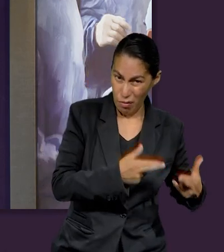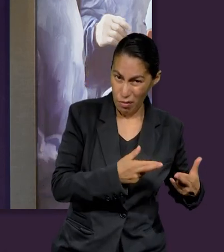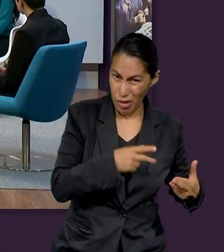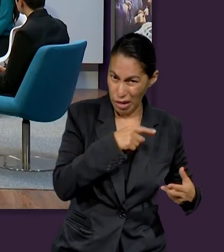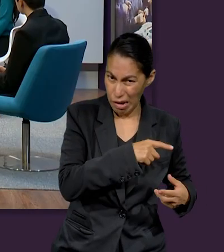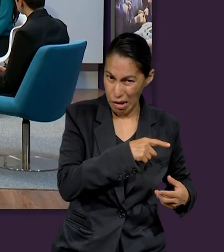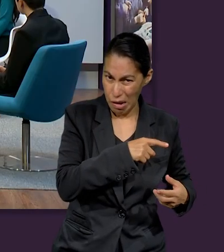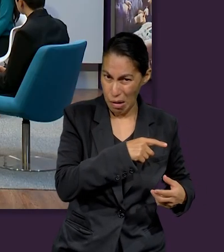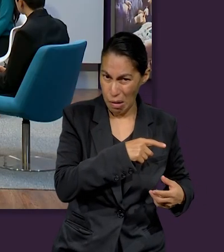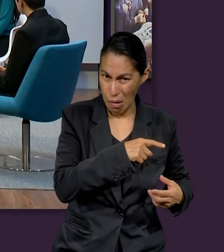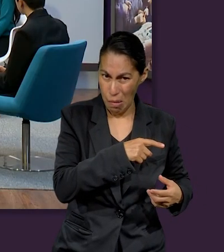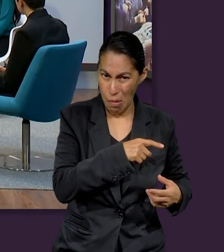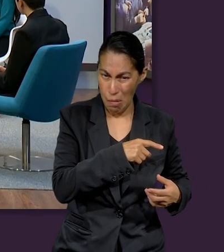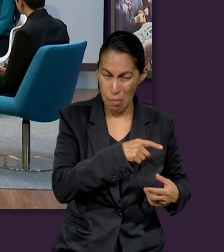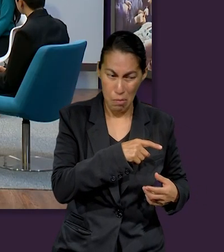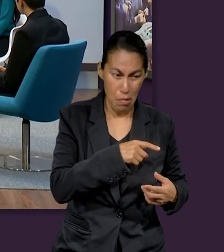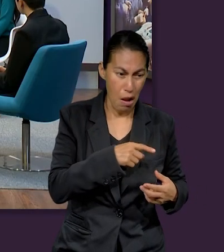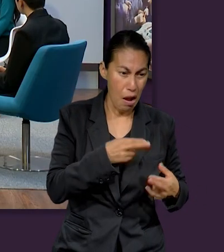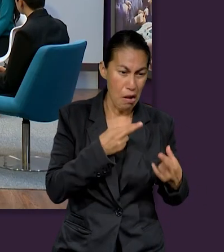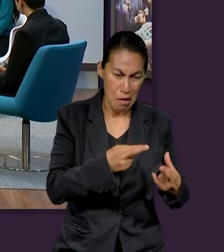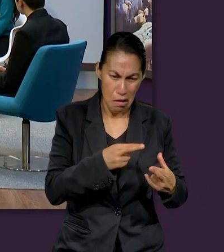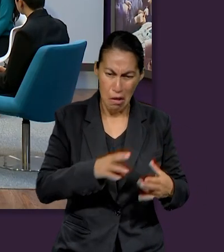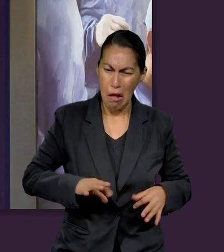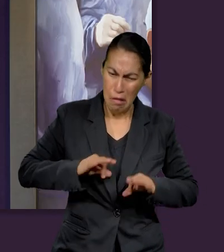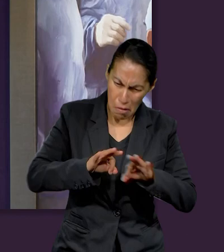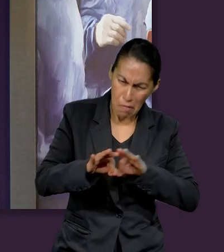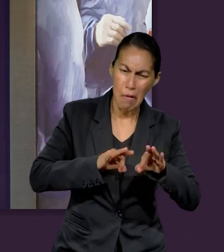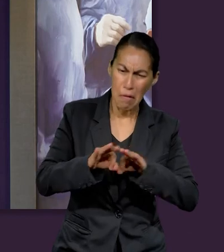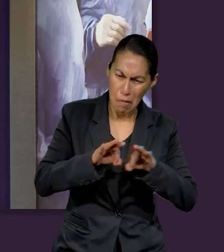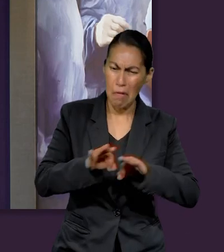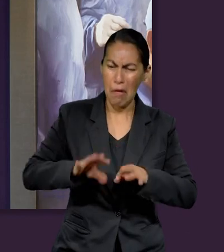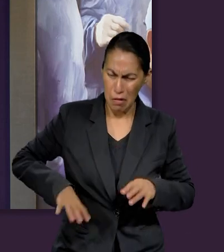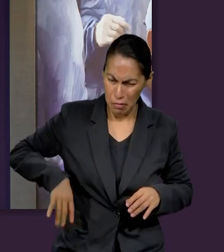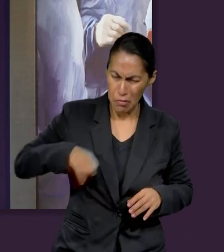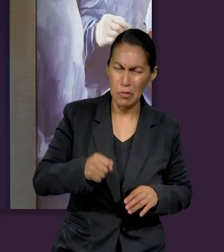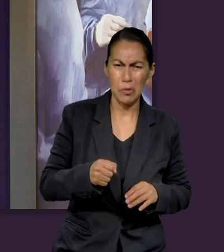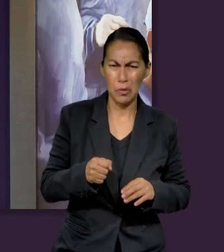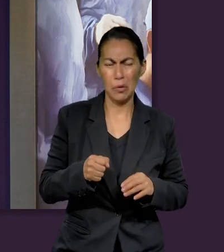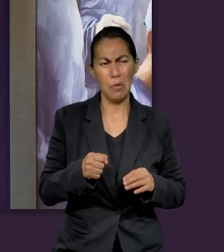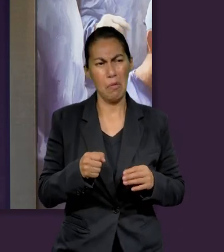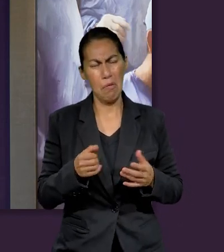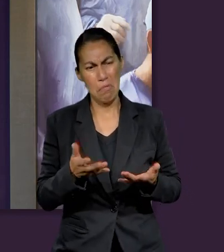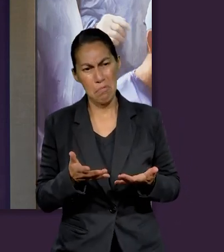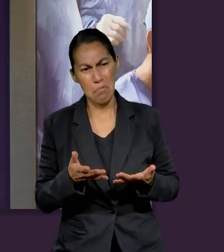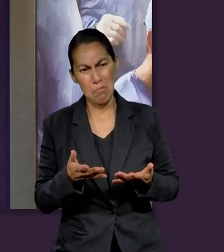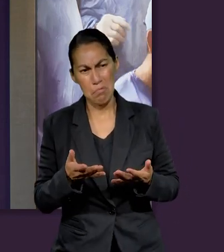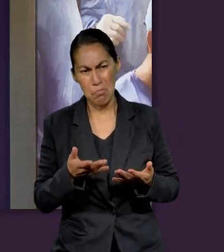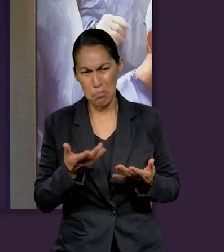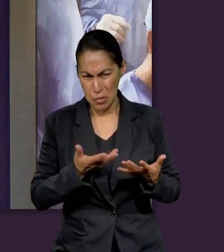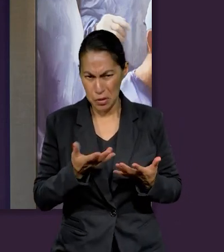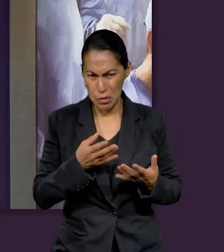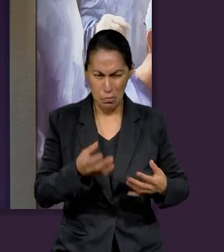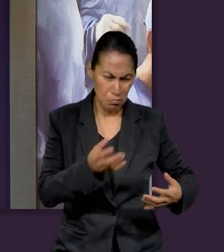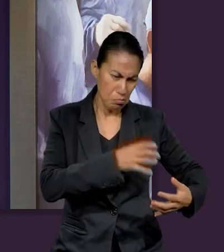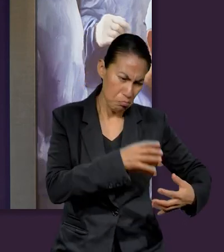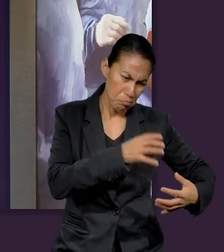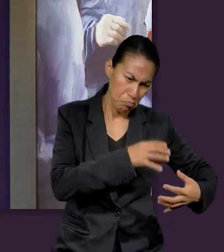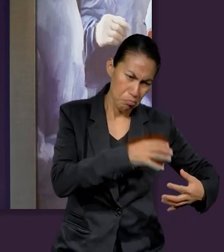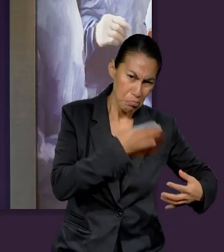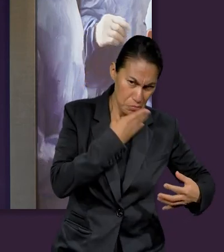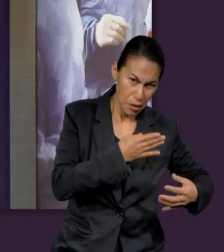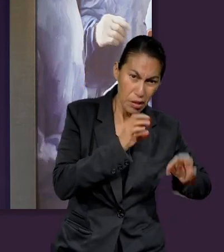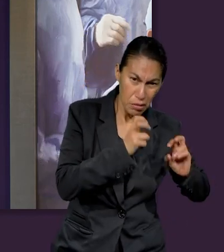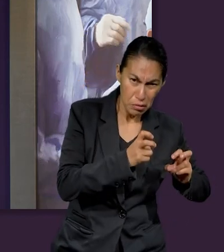hizo este hombre no era el haberse dedicado su vida a tener riquezas o ni siquiera tampoco